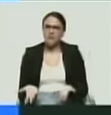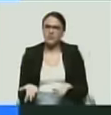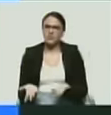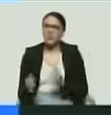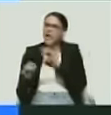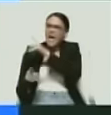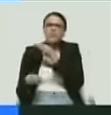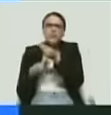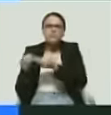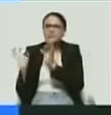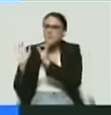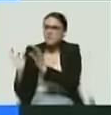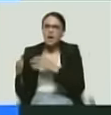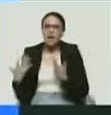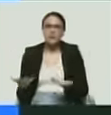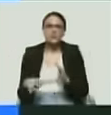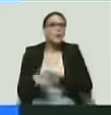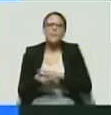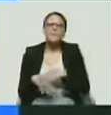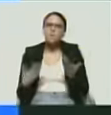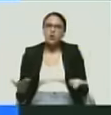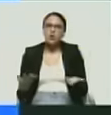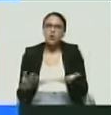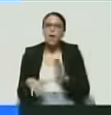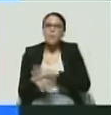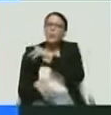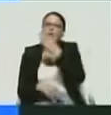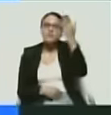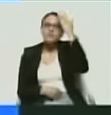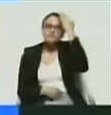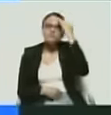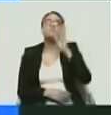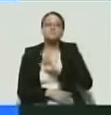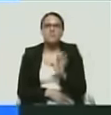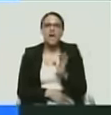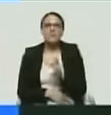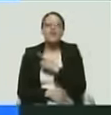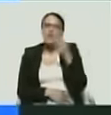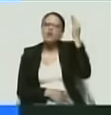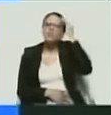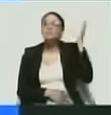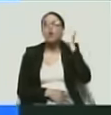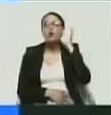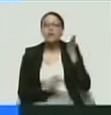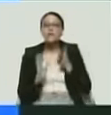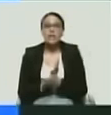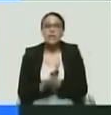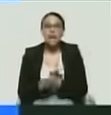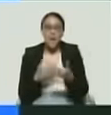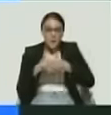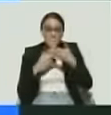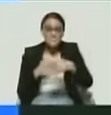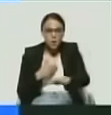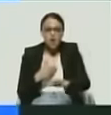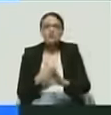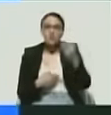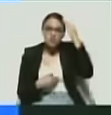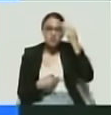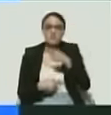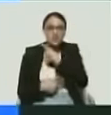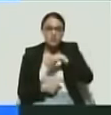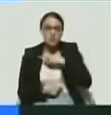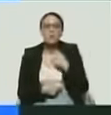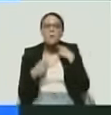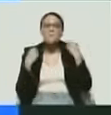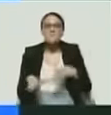Primero, porque ya saben qué es lo que está pasando, pero sobre todo saben qué es lo que va a pasar el